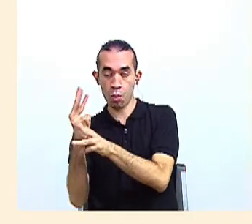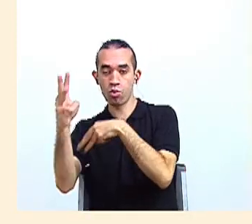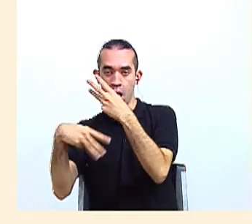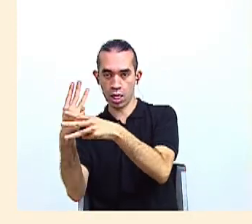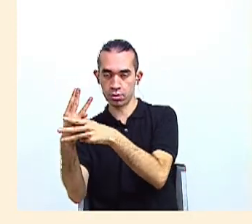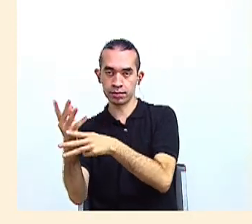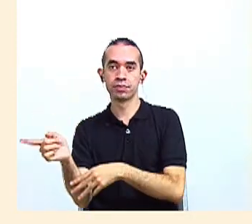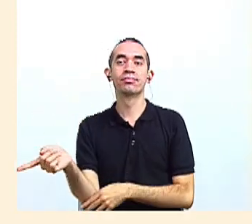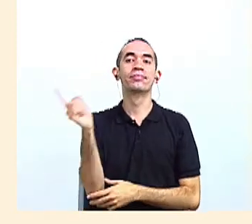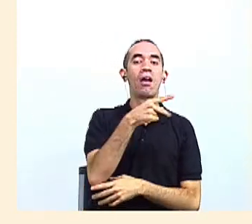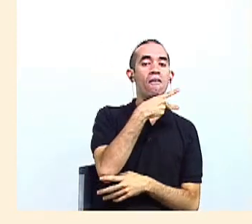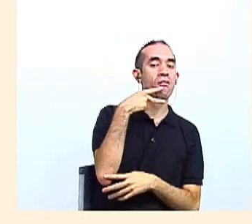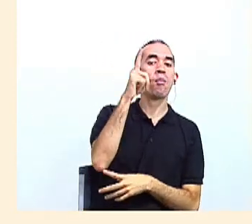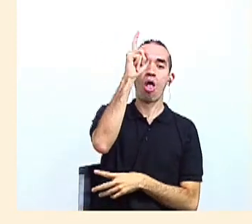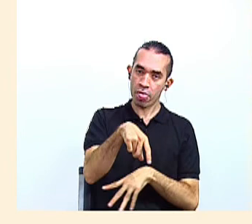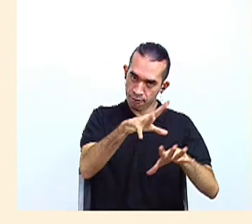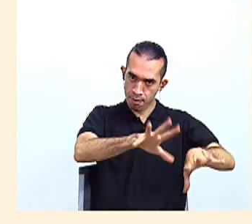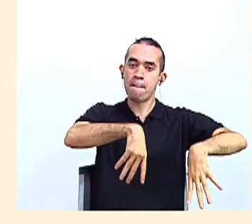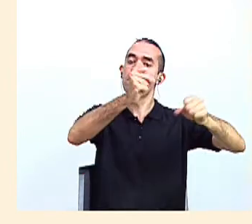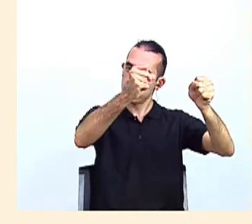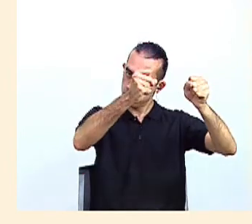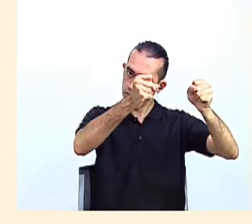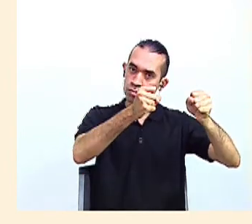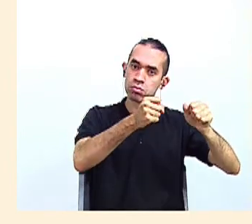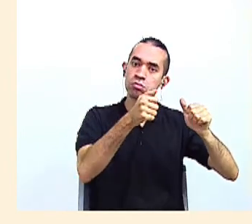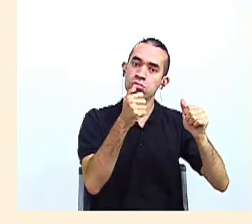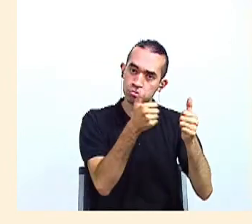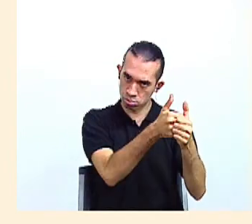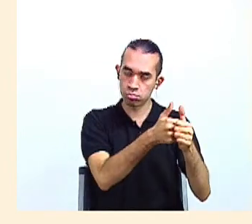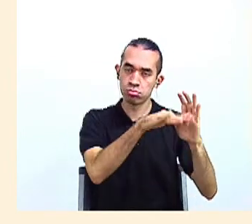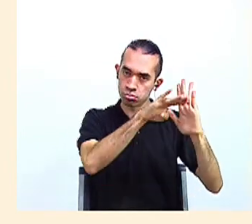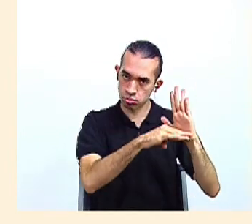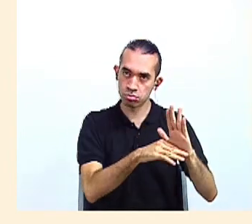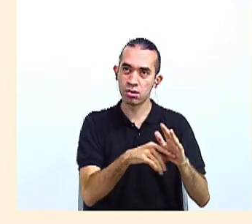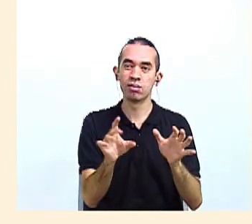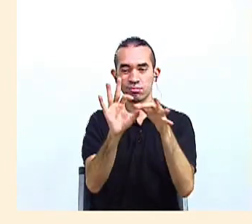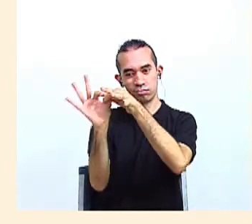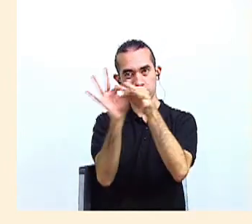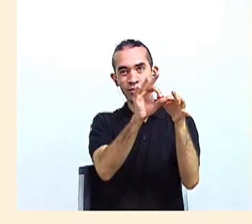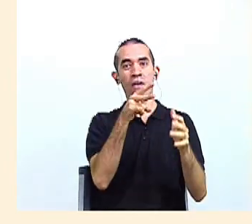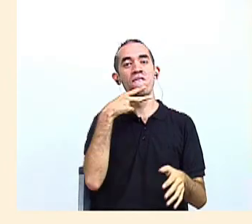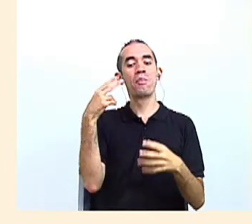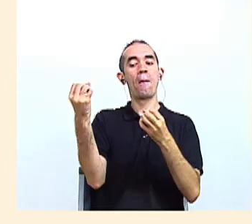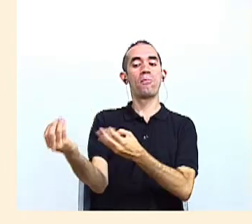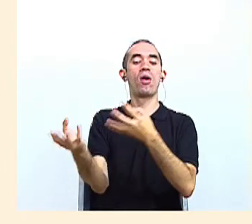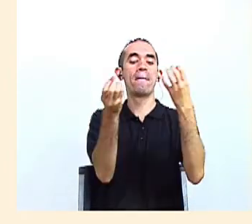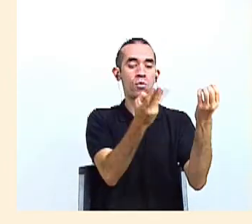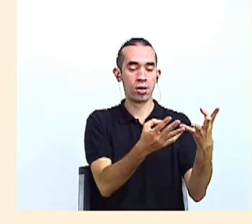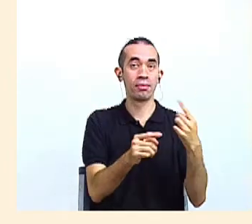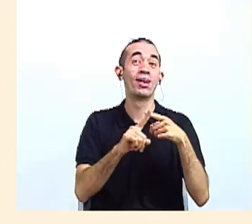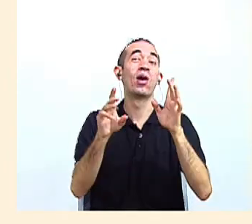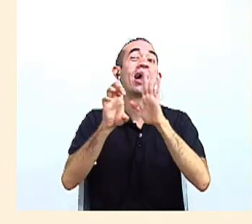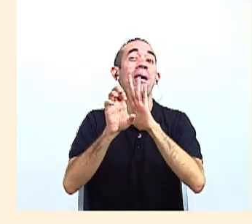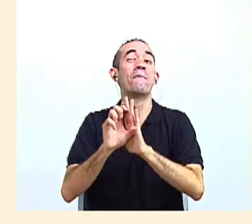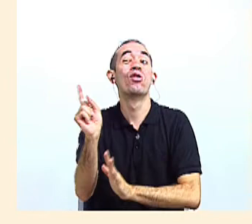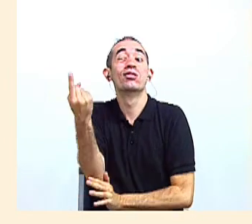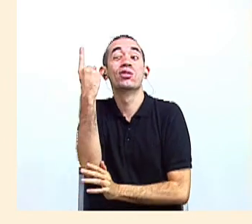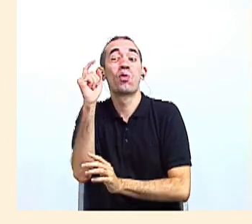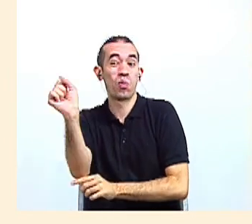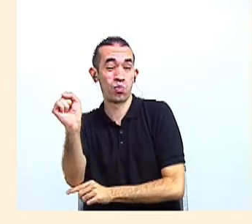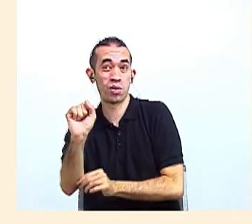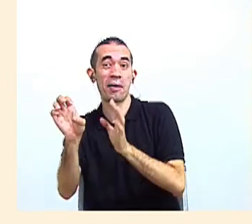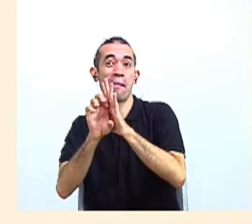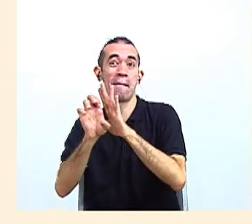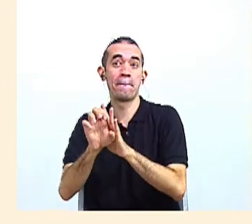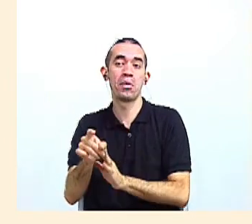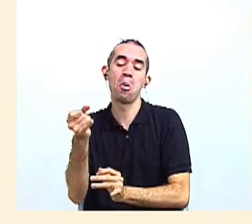deben tomar medidas también en plural. Concordancia, verbo en plural. Pero si nuestro sujeto es en singular, por ejemplo,